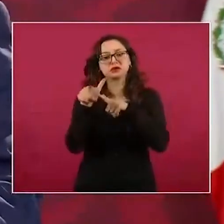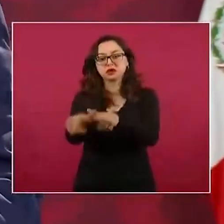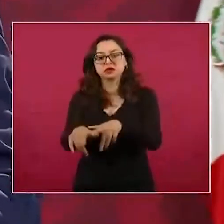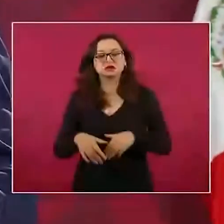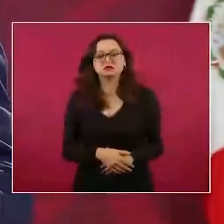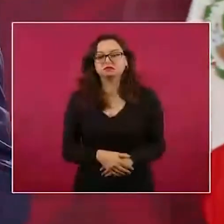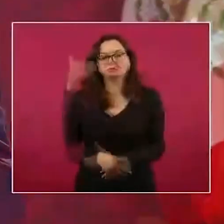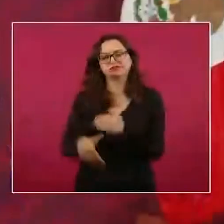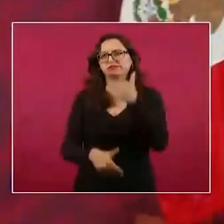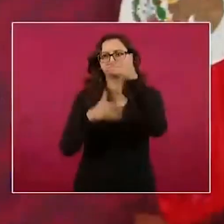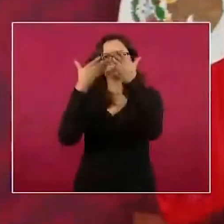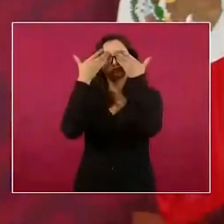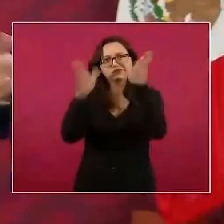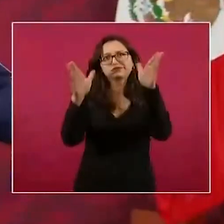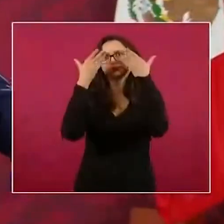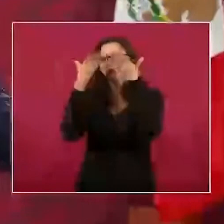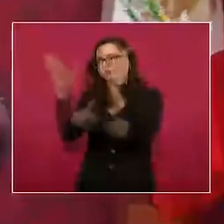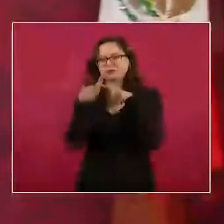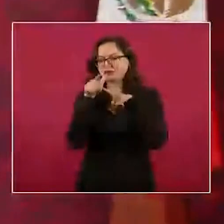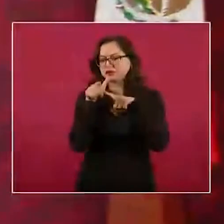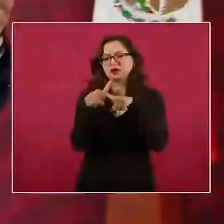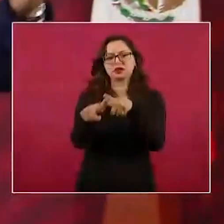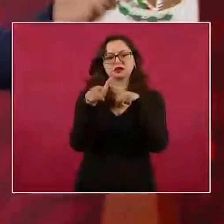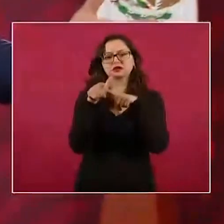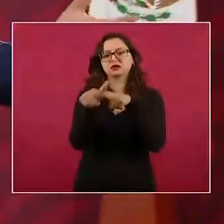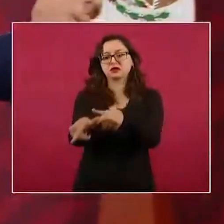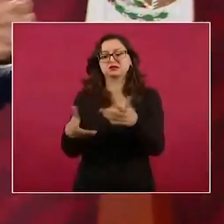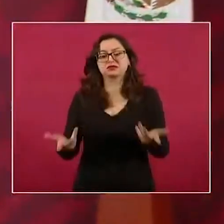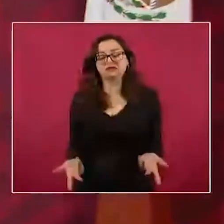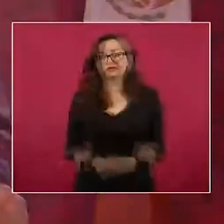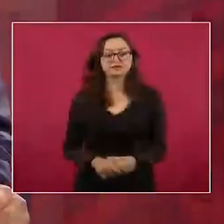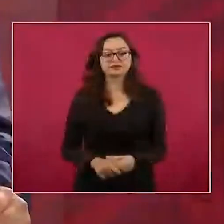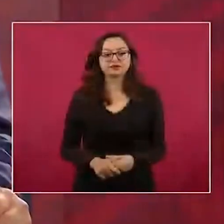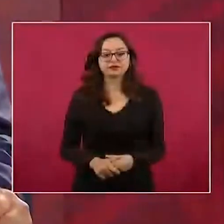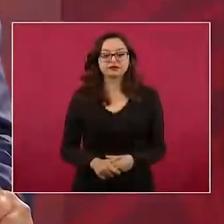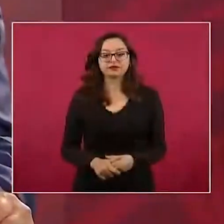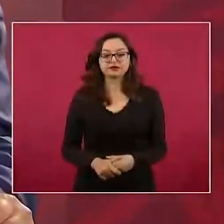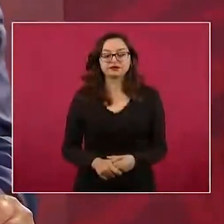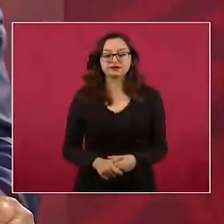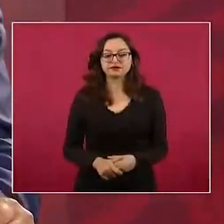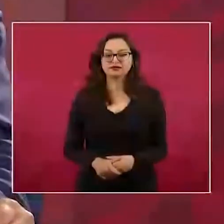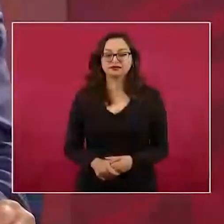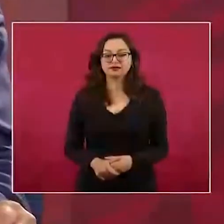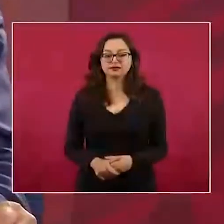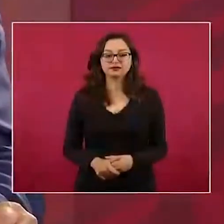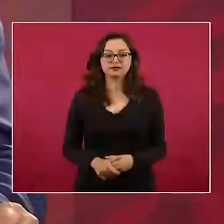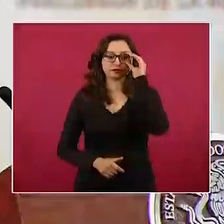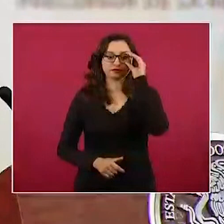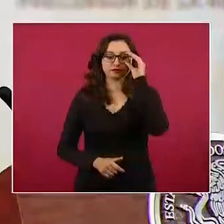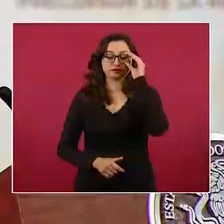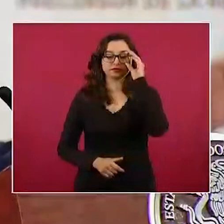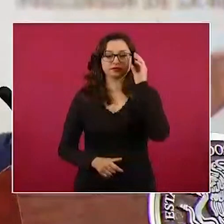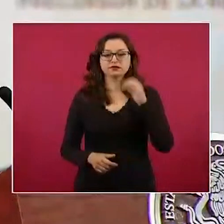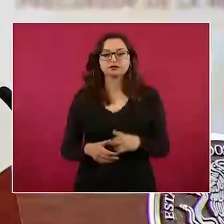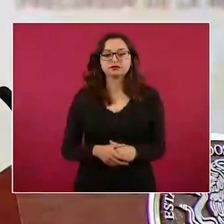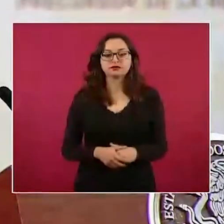revolución de las conciencias para que no puedan hacer fraudes. Y lo vimos en Tamaulipas,